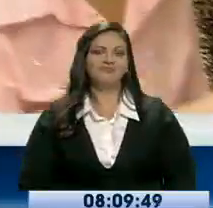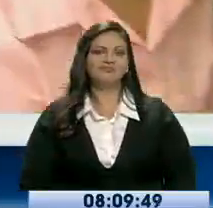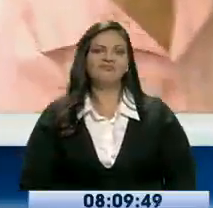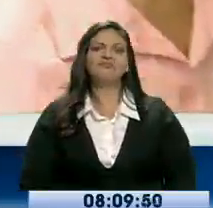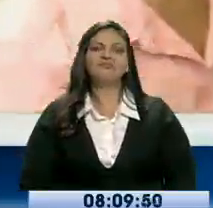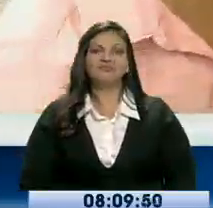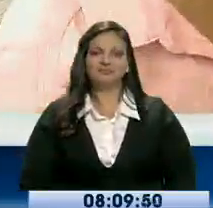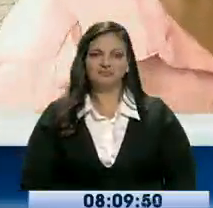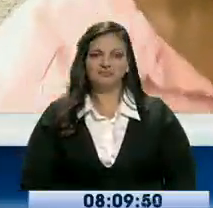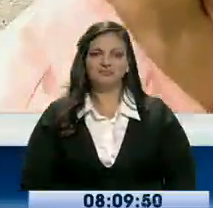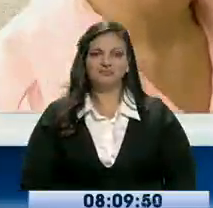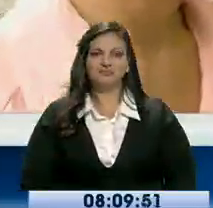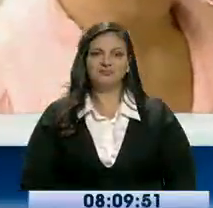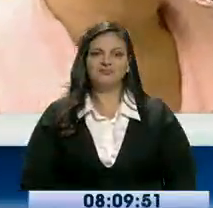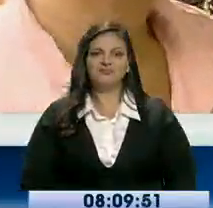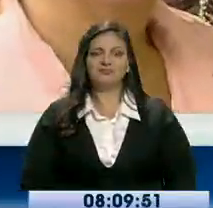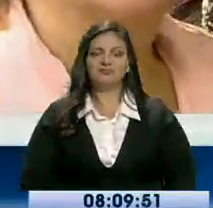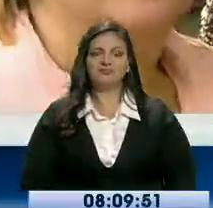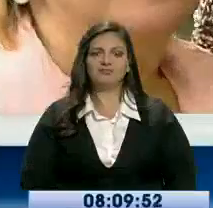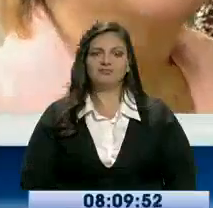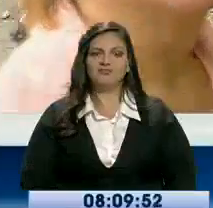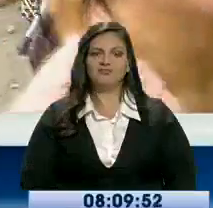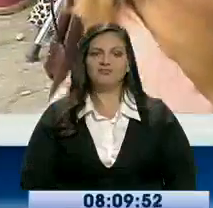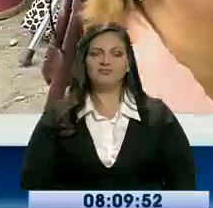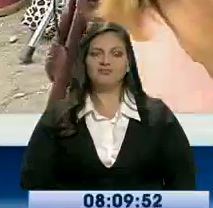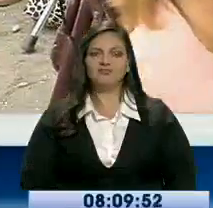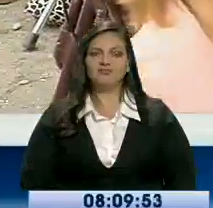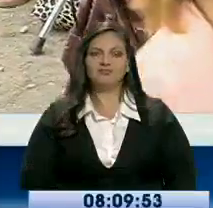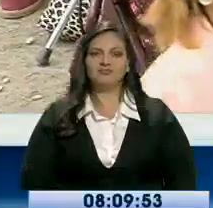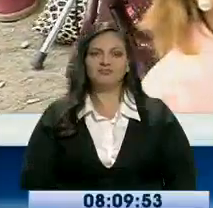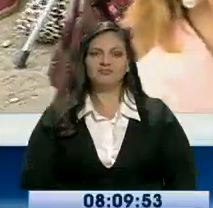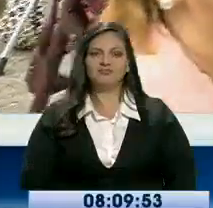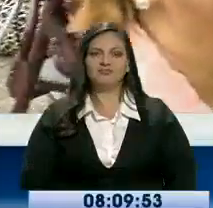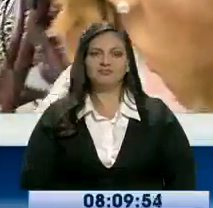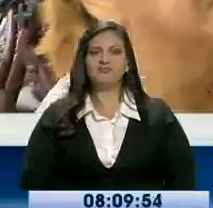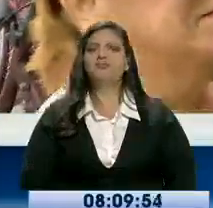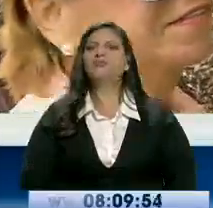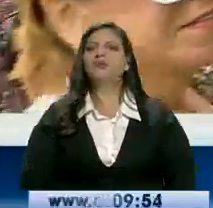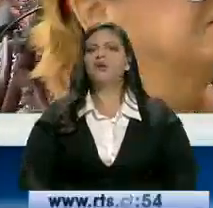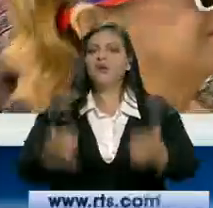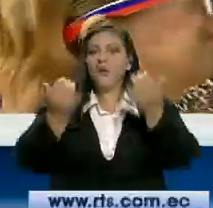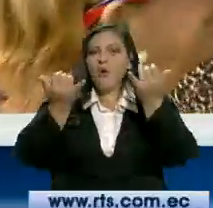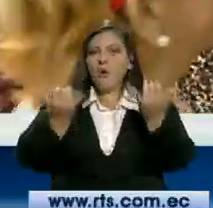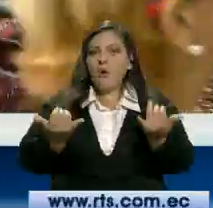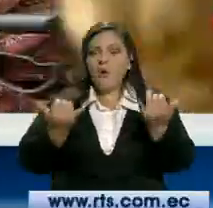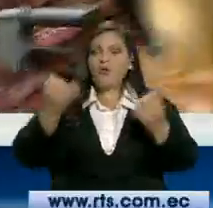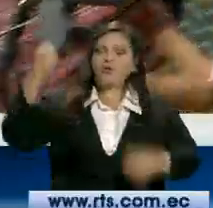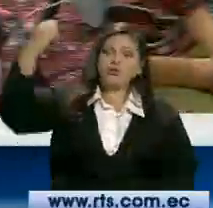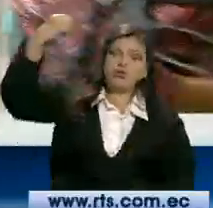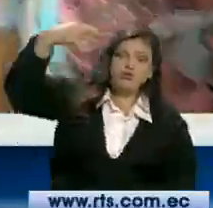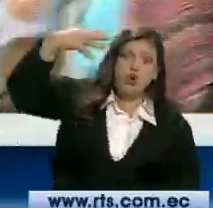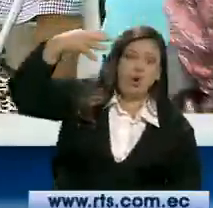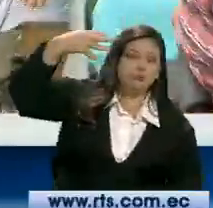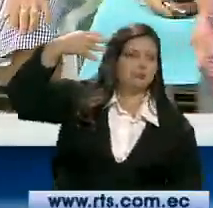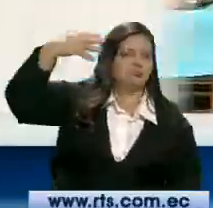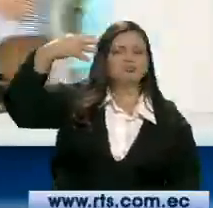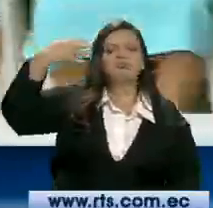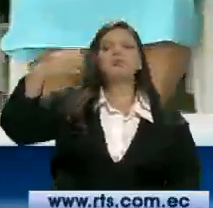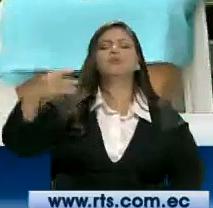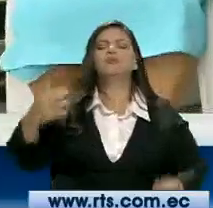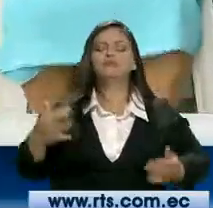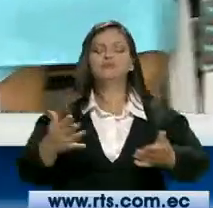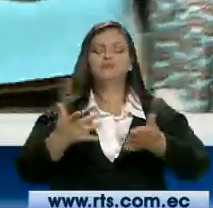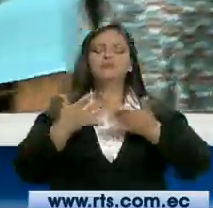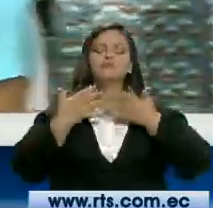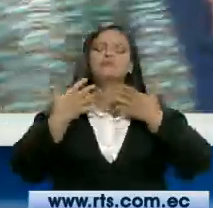oiga, estaba garuando. Creo que está garuando. Algo está el clima, no hay sol en realidad, hay